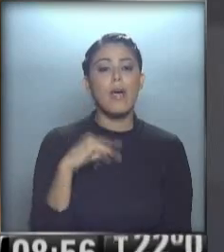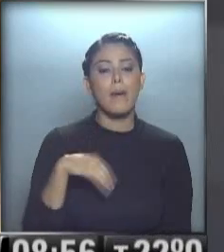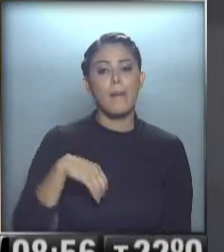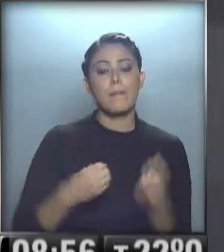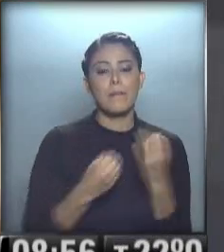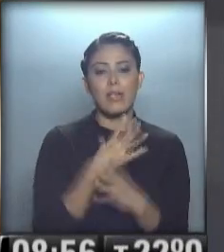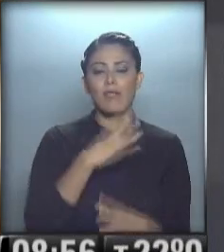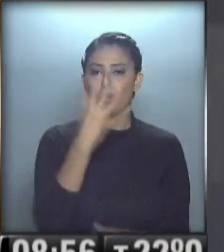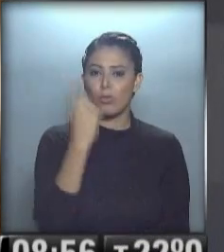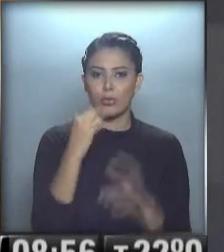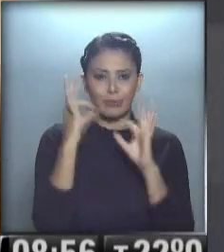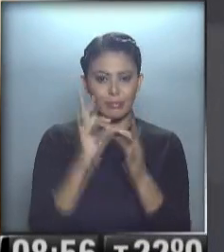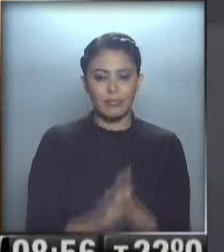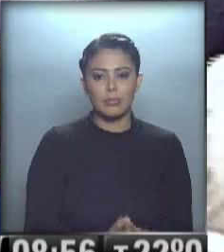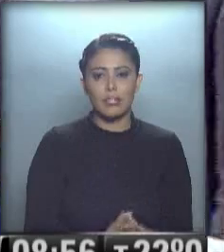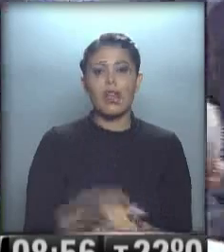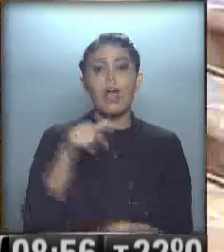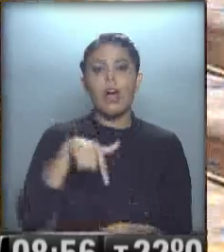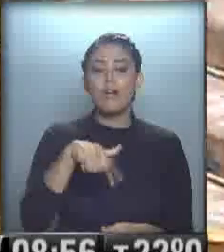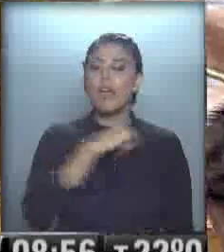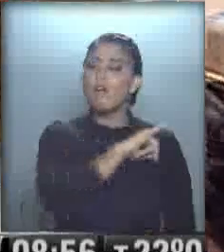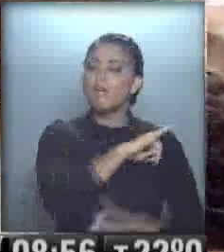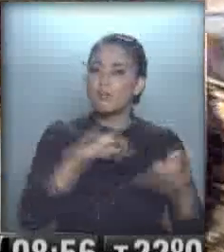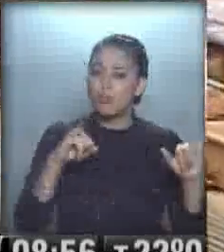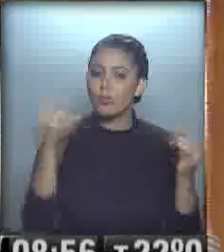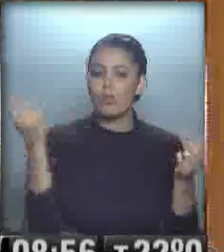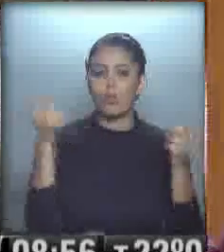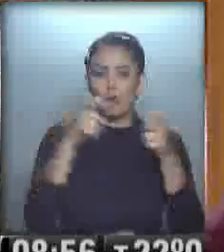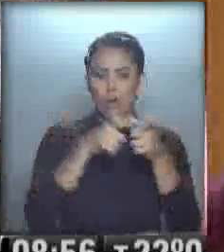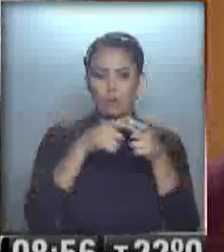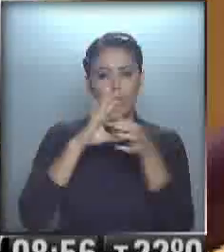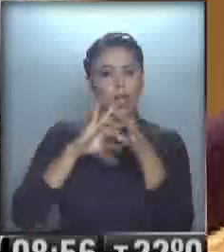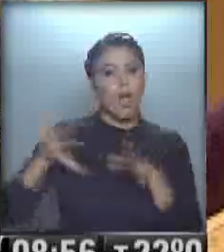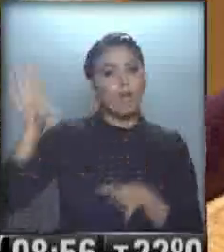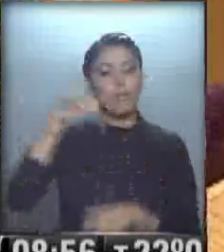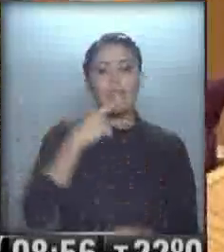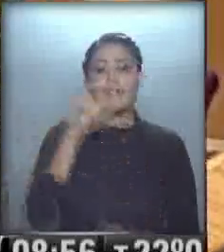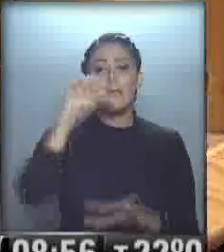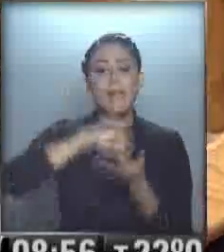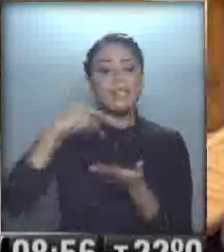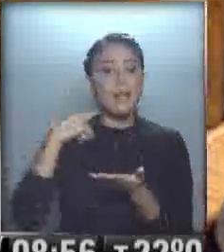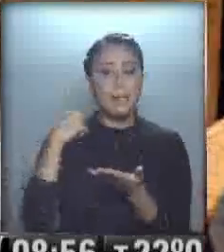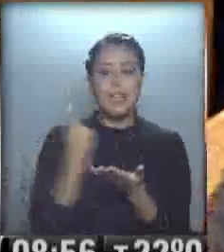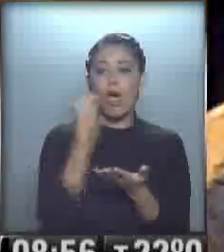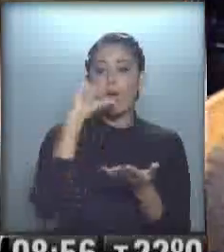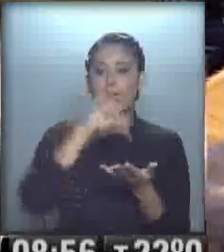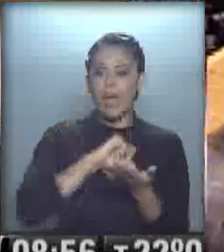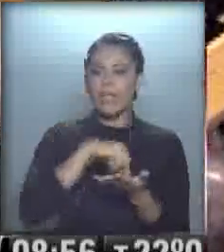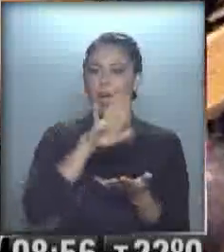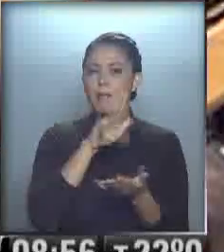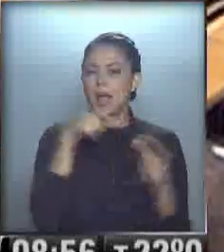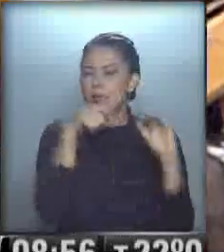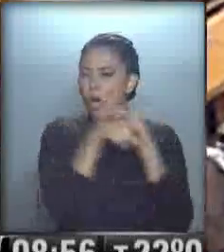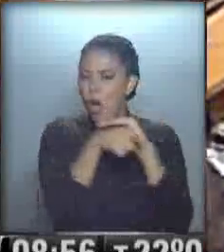Información internacional destacada, un análisis que hace la Comisión Europea que señala a España como uno de los países con más